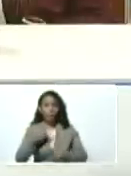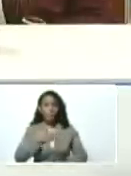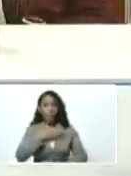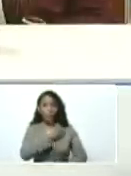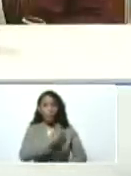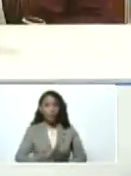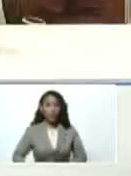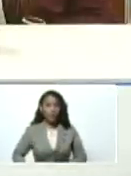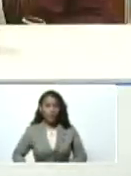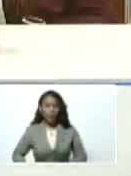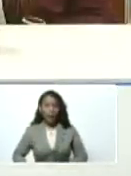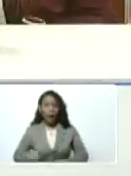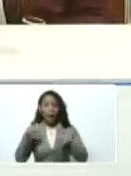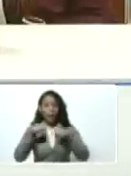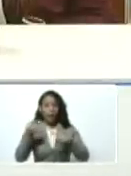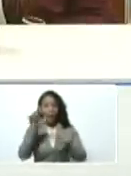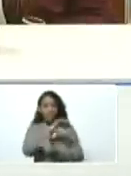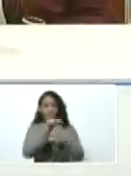presidente. ¿Qué tal, viceministro?